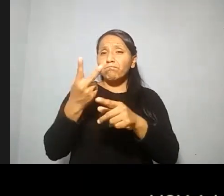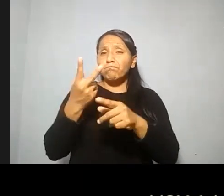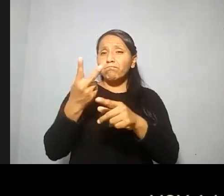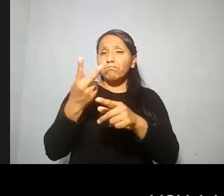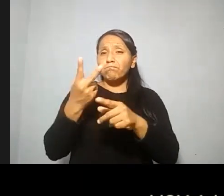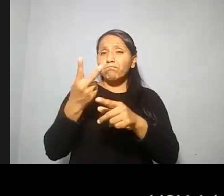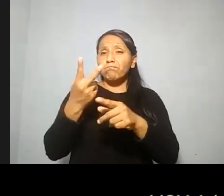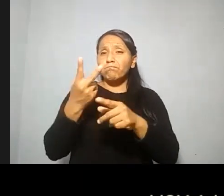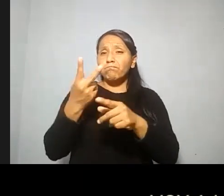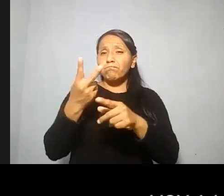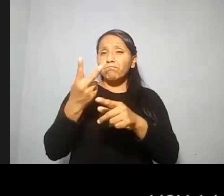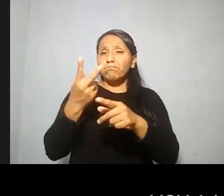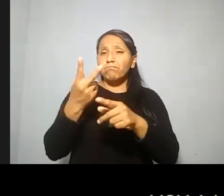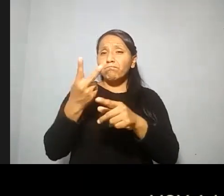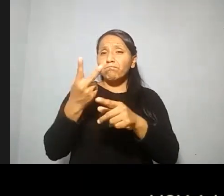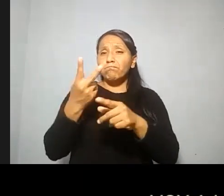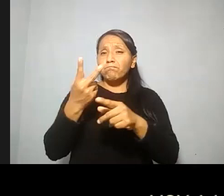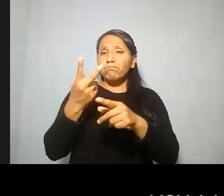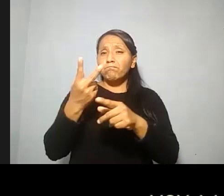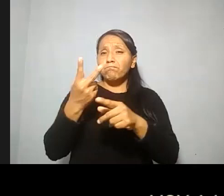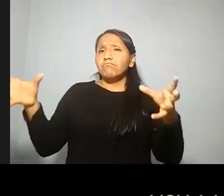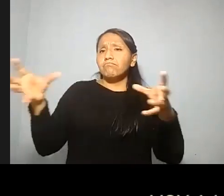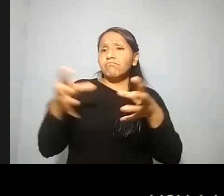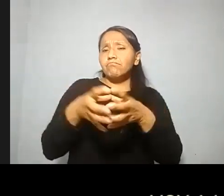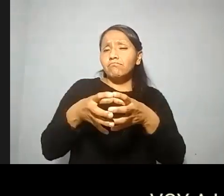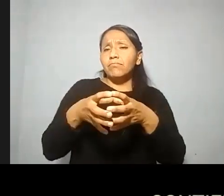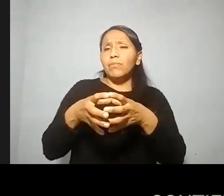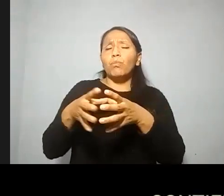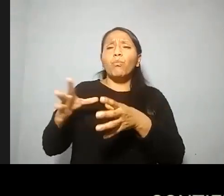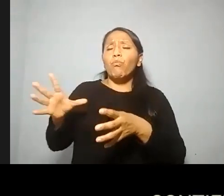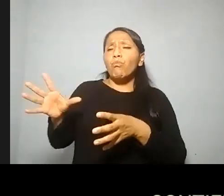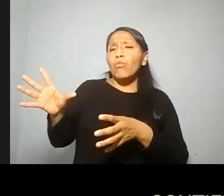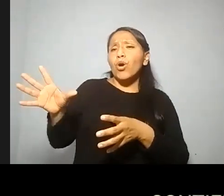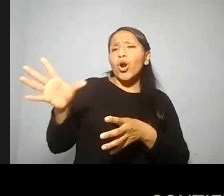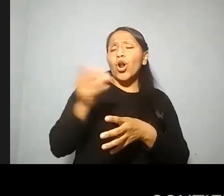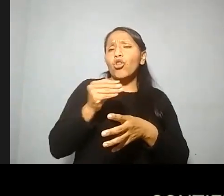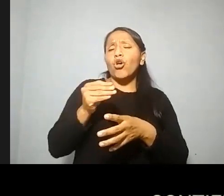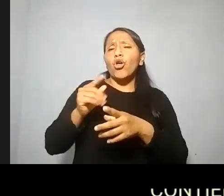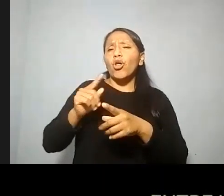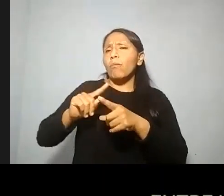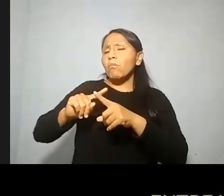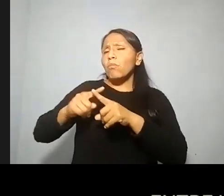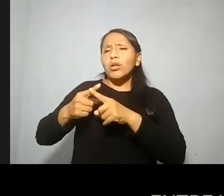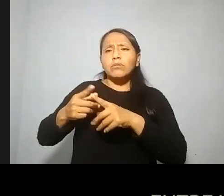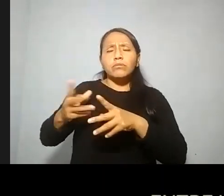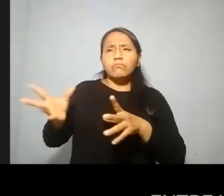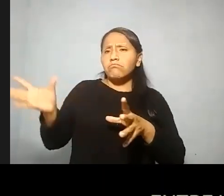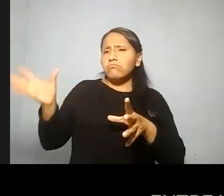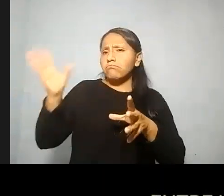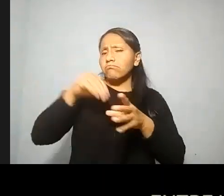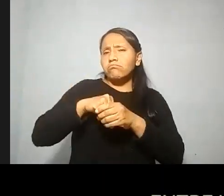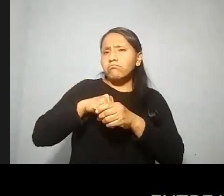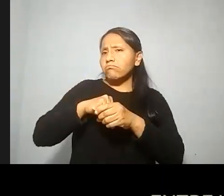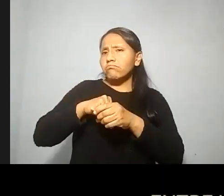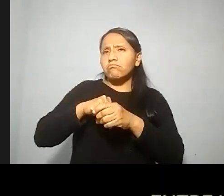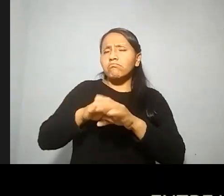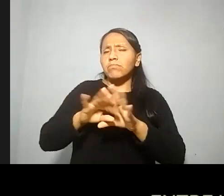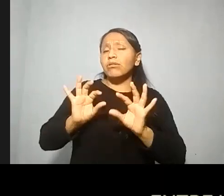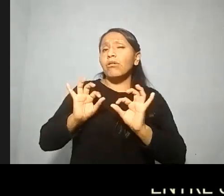y está conformado por todo el arco político. Esto nos da una